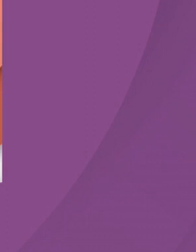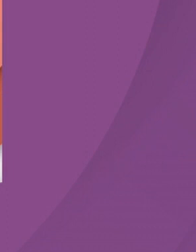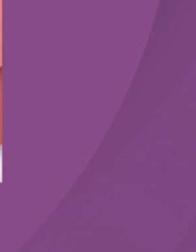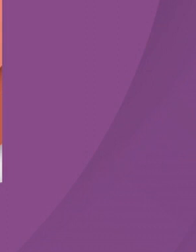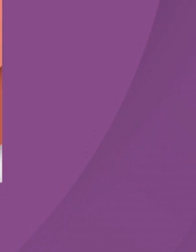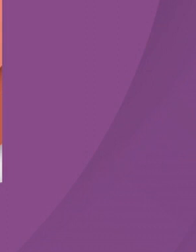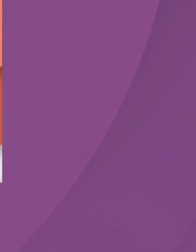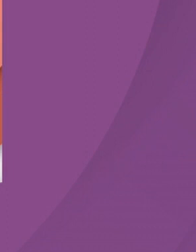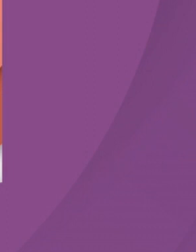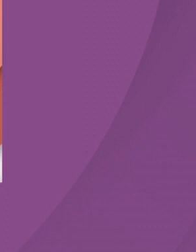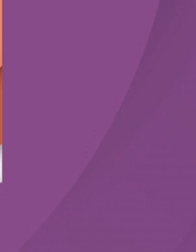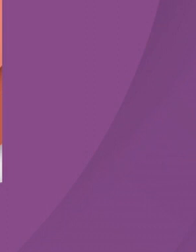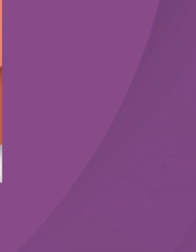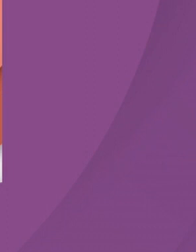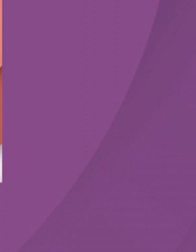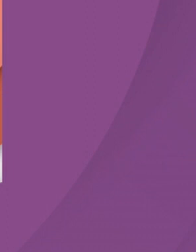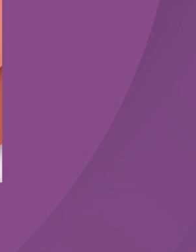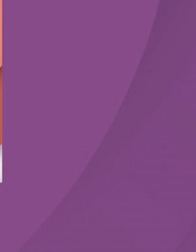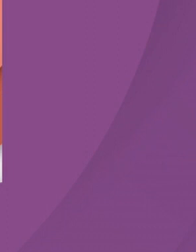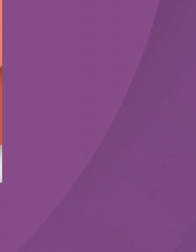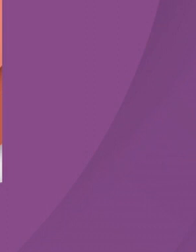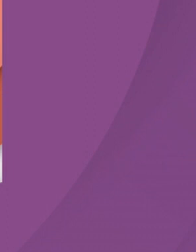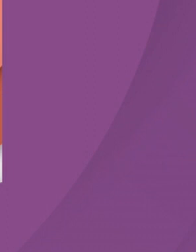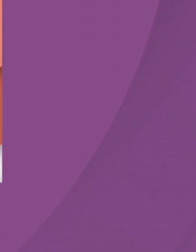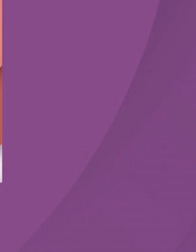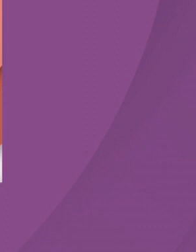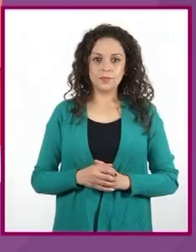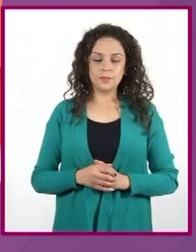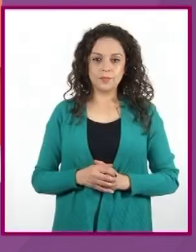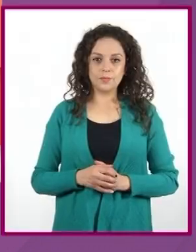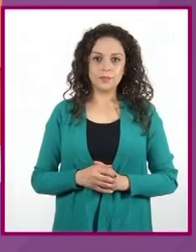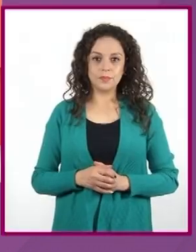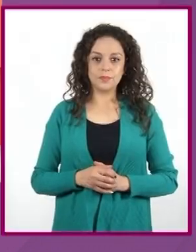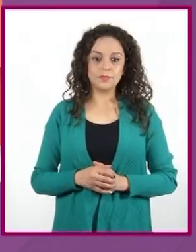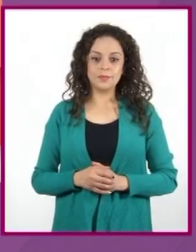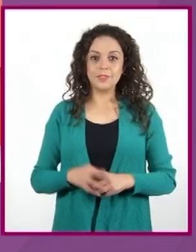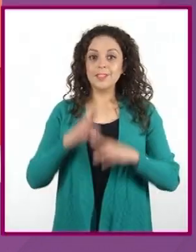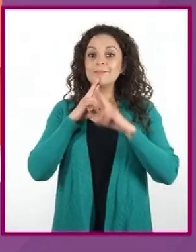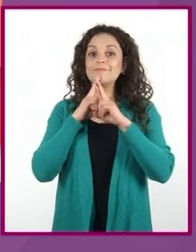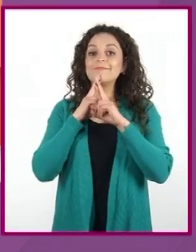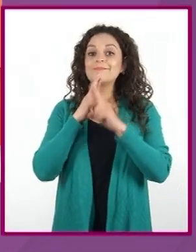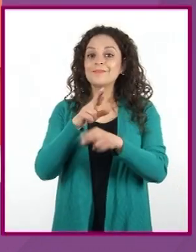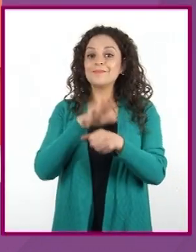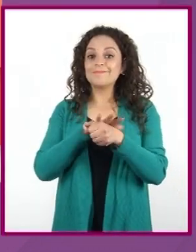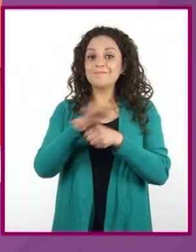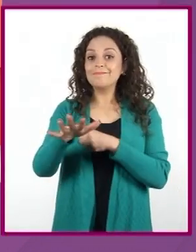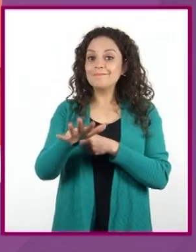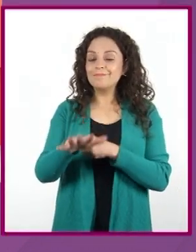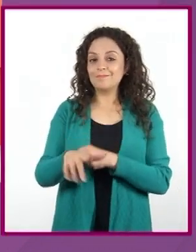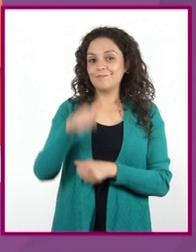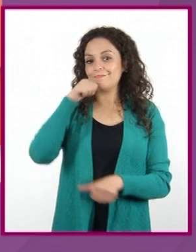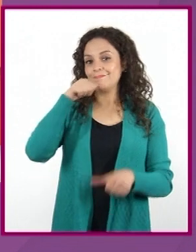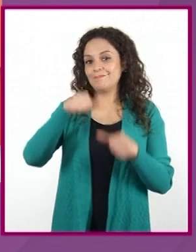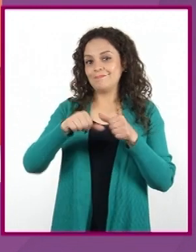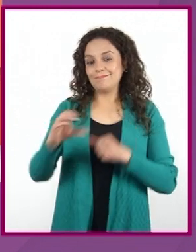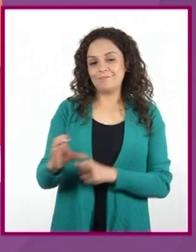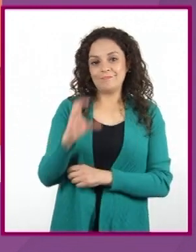el contrato. Por lo tanto, la respuesta correcta es la opción